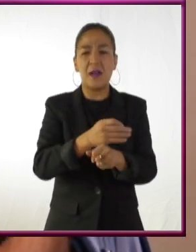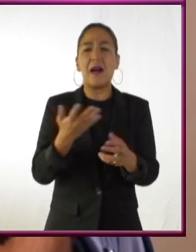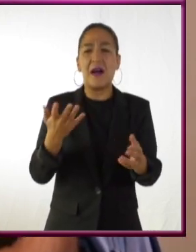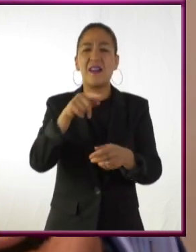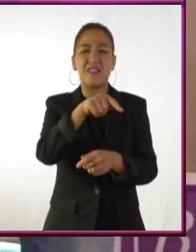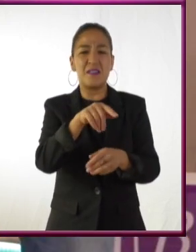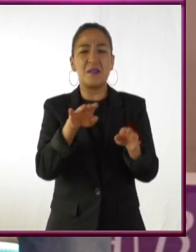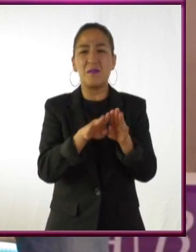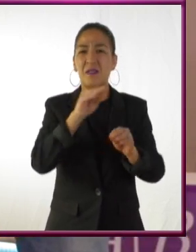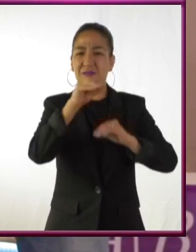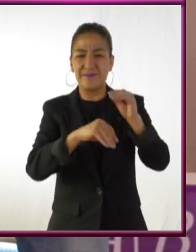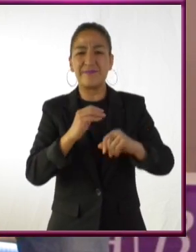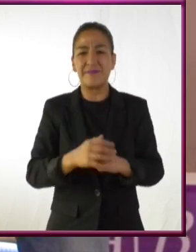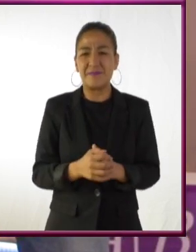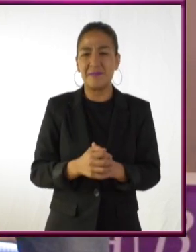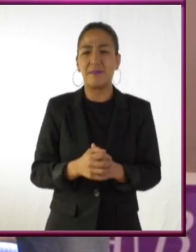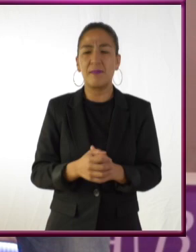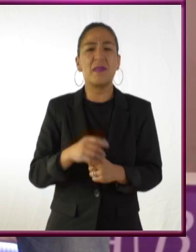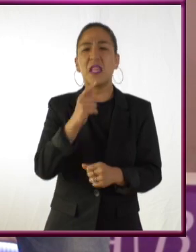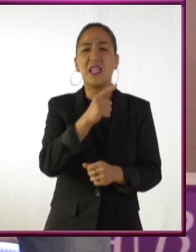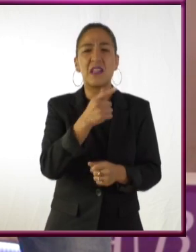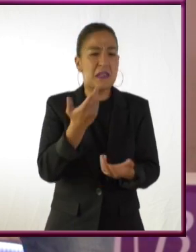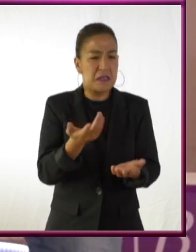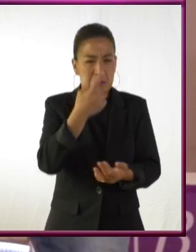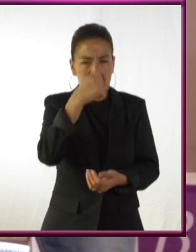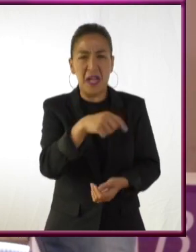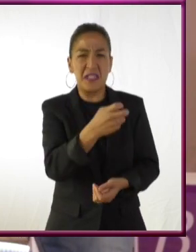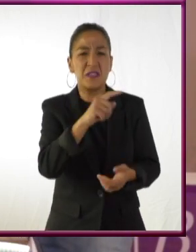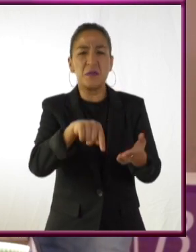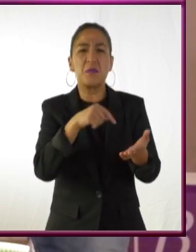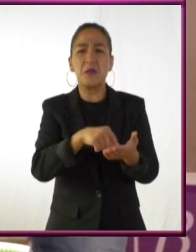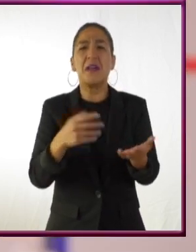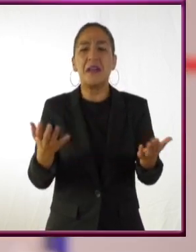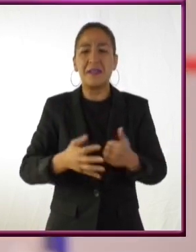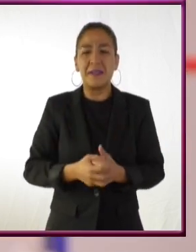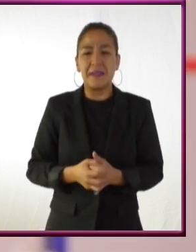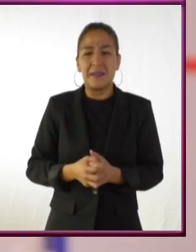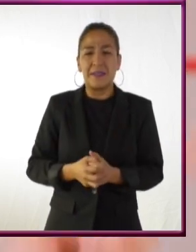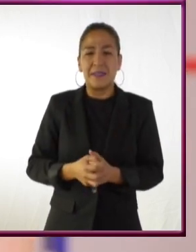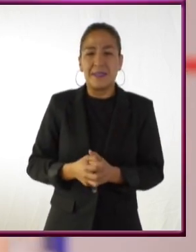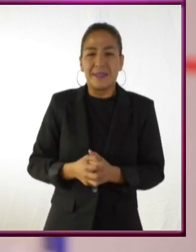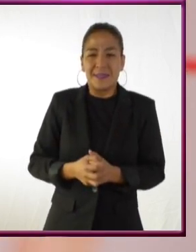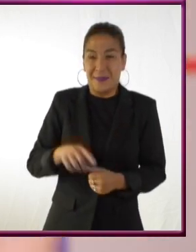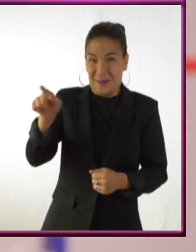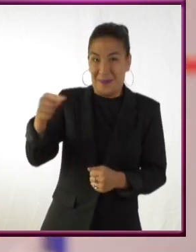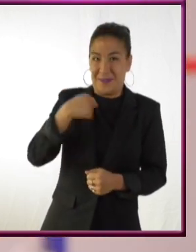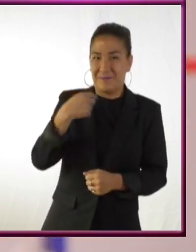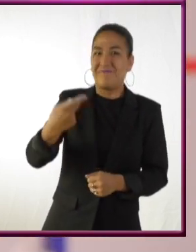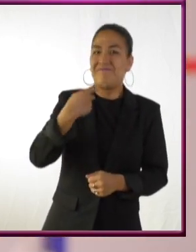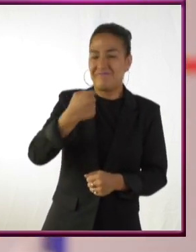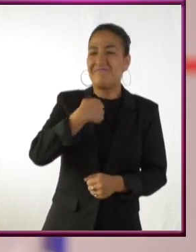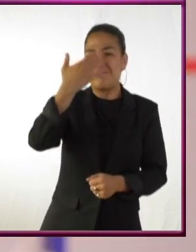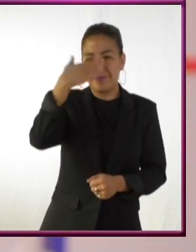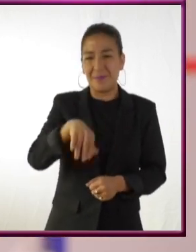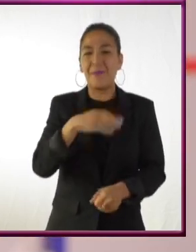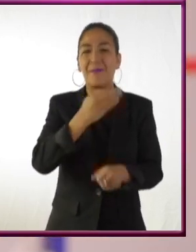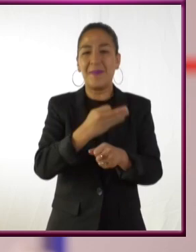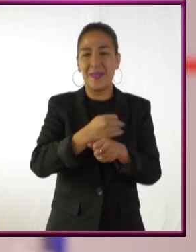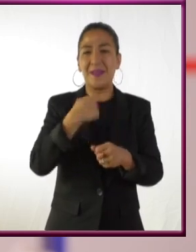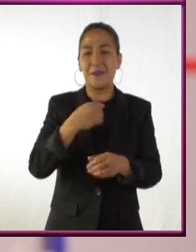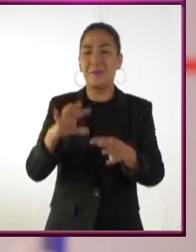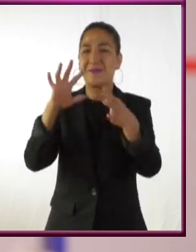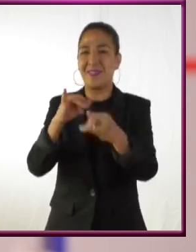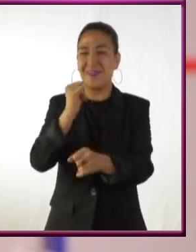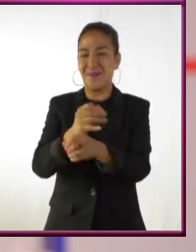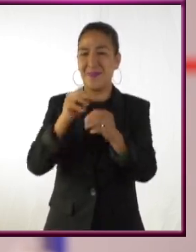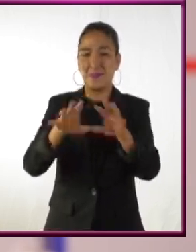se ve una torre, yo creo que es la Ajá. catedral, ¿no? A ver, pero ¿dónde dices que es este lugar? Como ya sabía que me ibas a preguntar esto, te